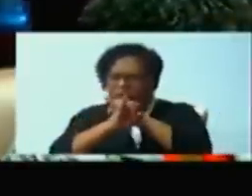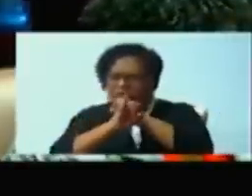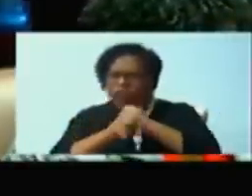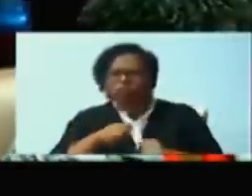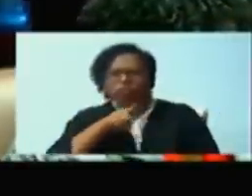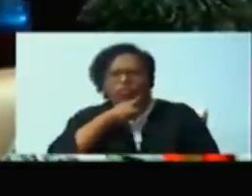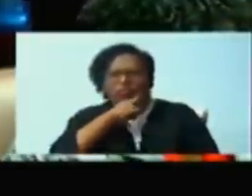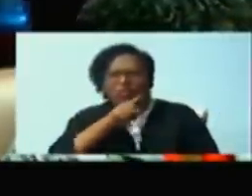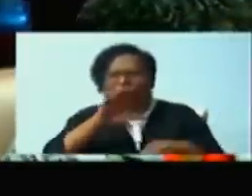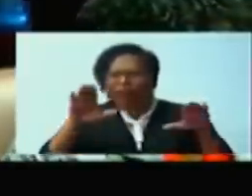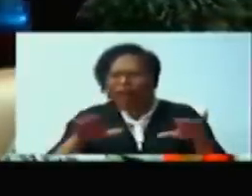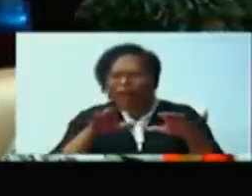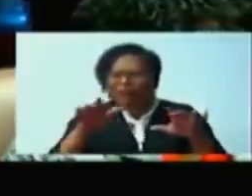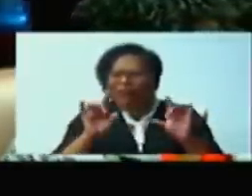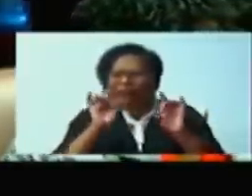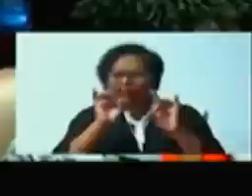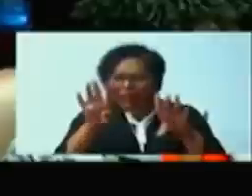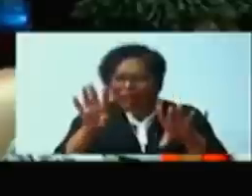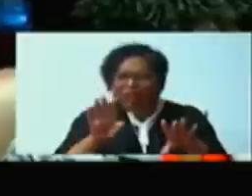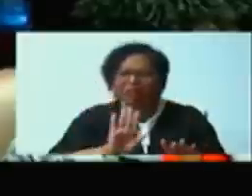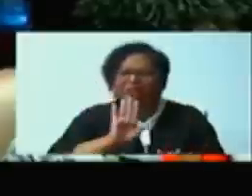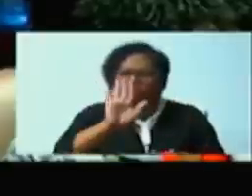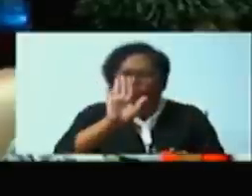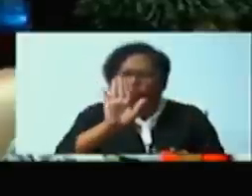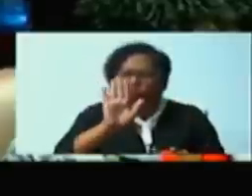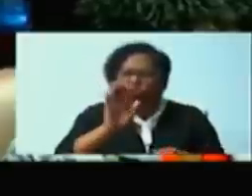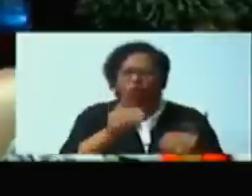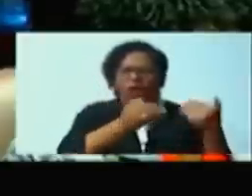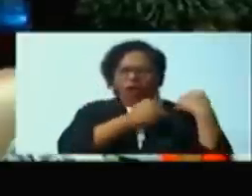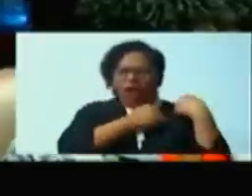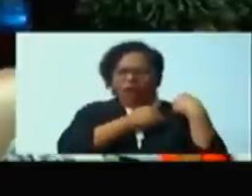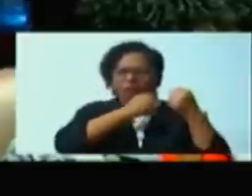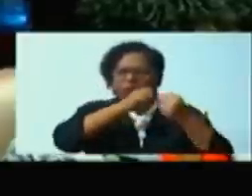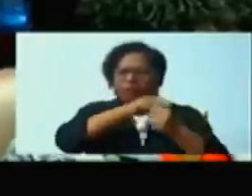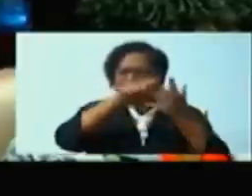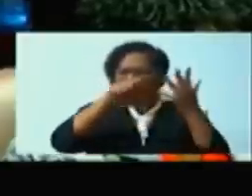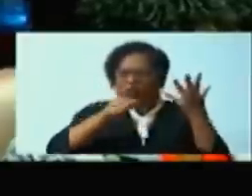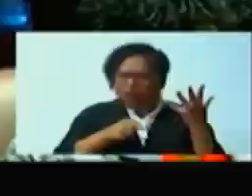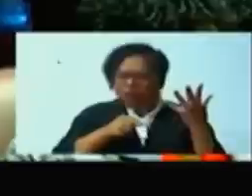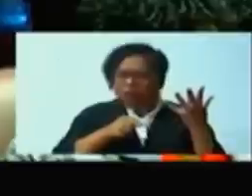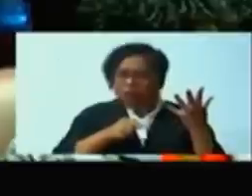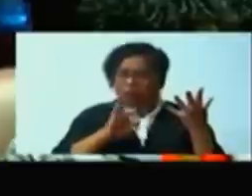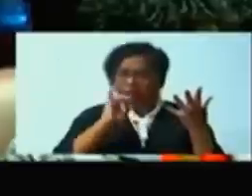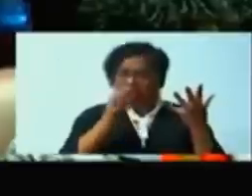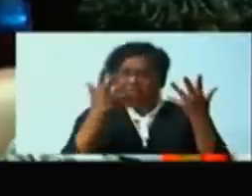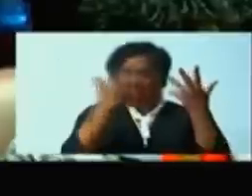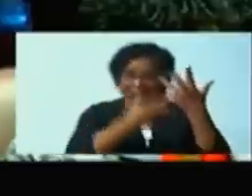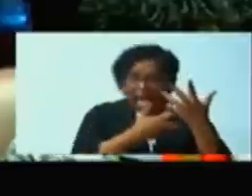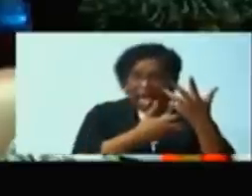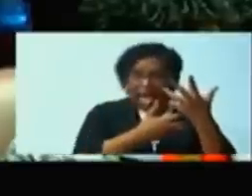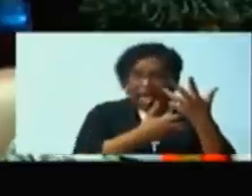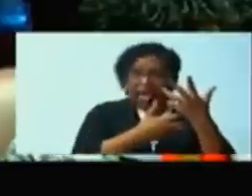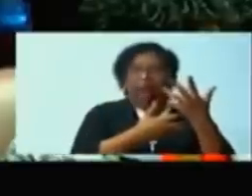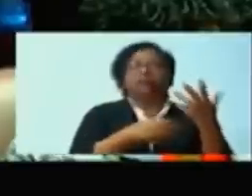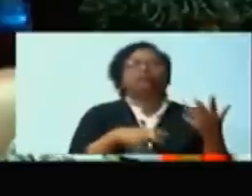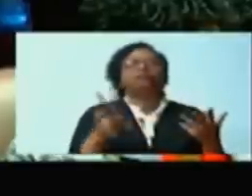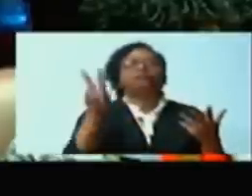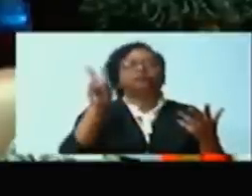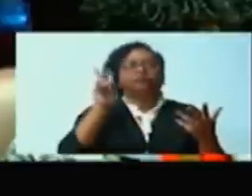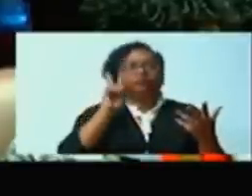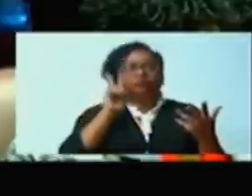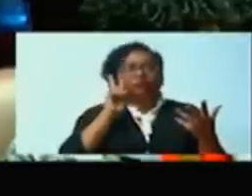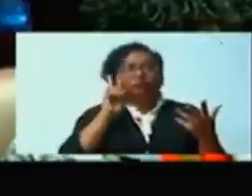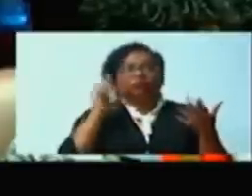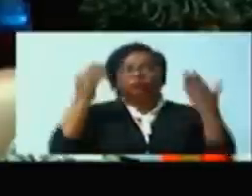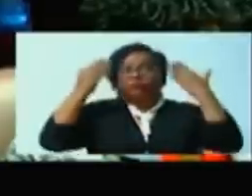faltas graves en el ejercicio de sus funciones y si la comisión puede verificar que eso existiese que no sabemos si